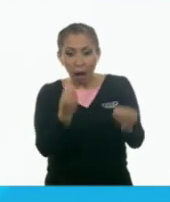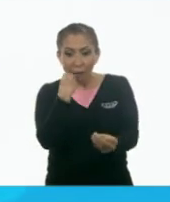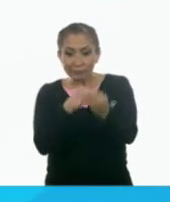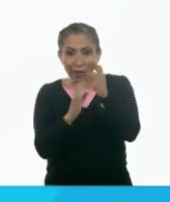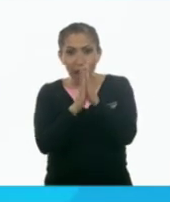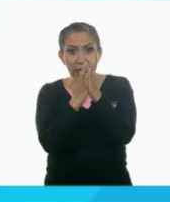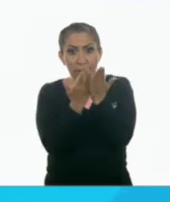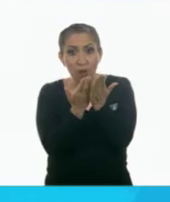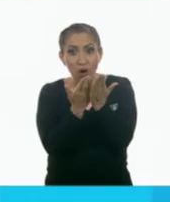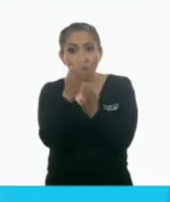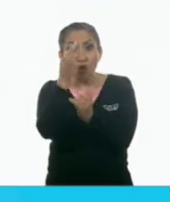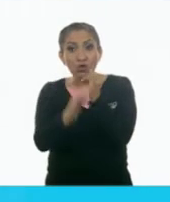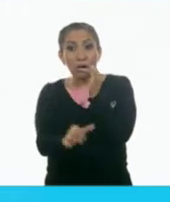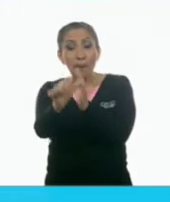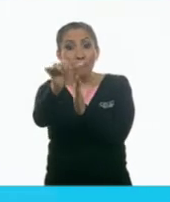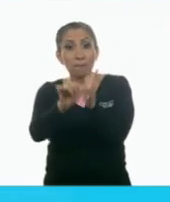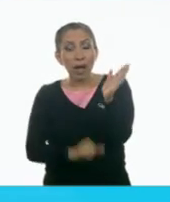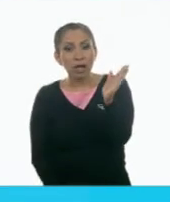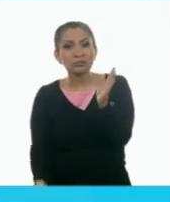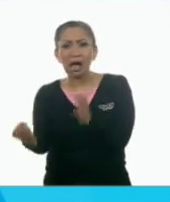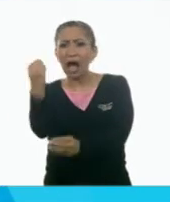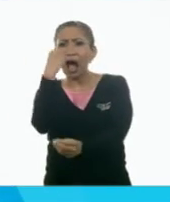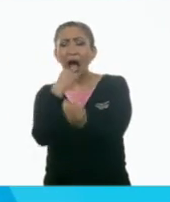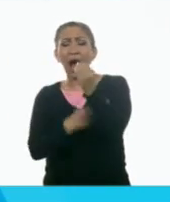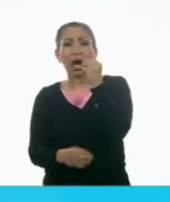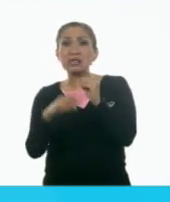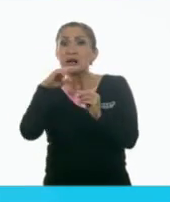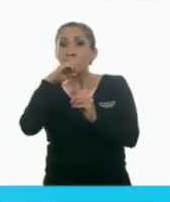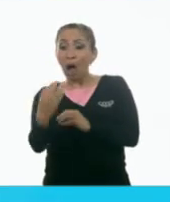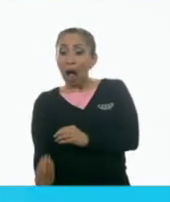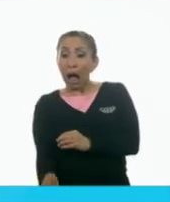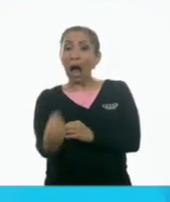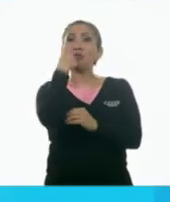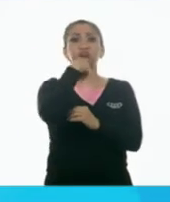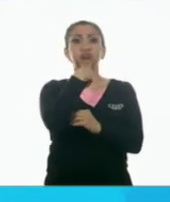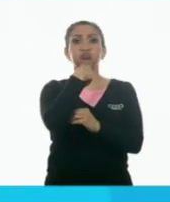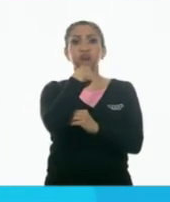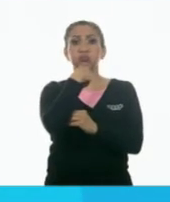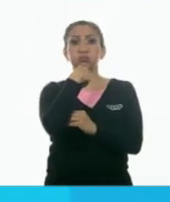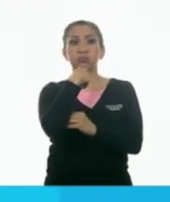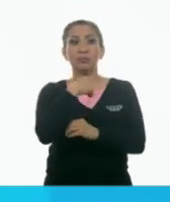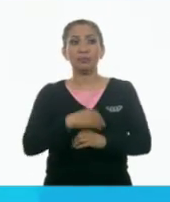Para fines de mes, podía atiborrarse un libro de un tirón.